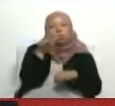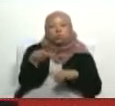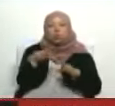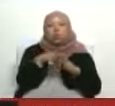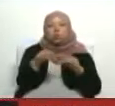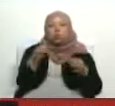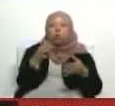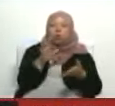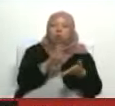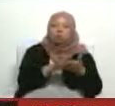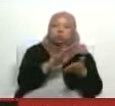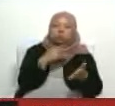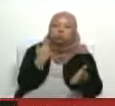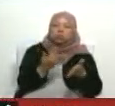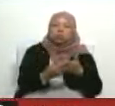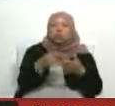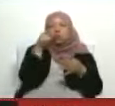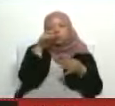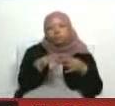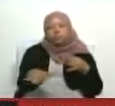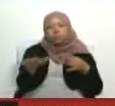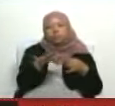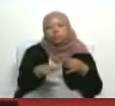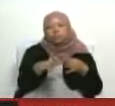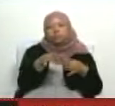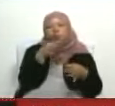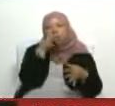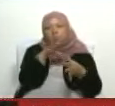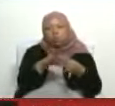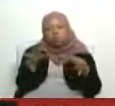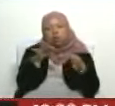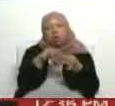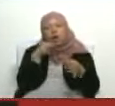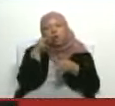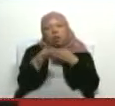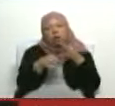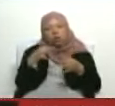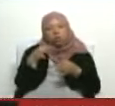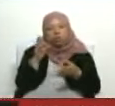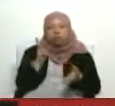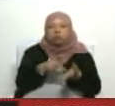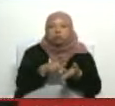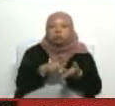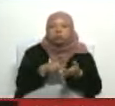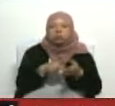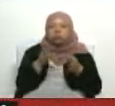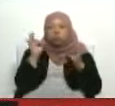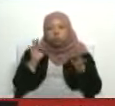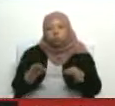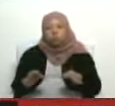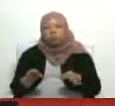total desparpajo narra y describe de forma